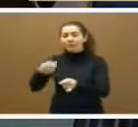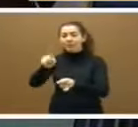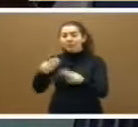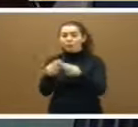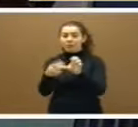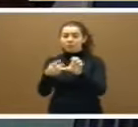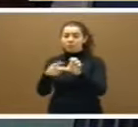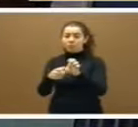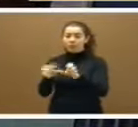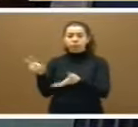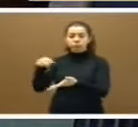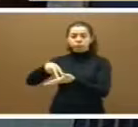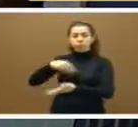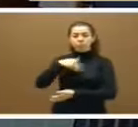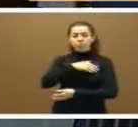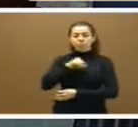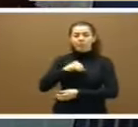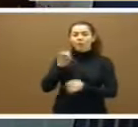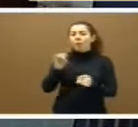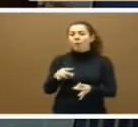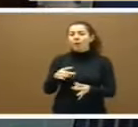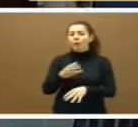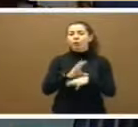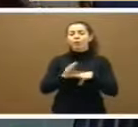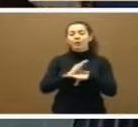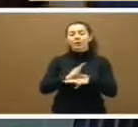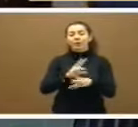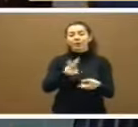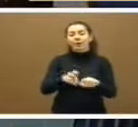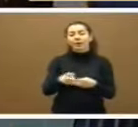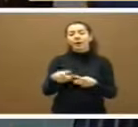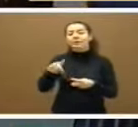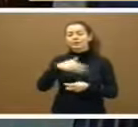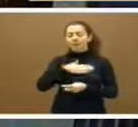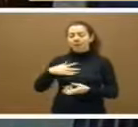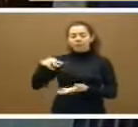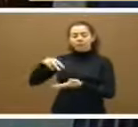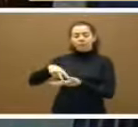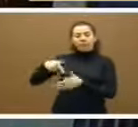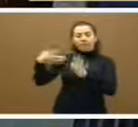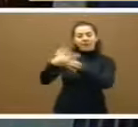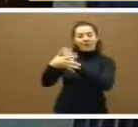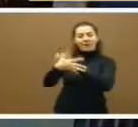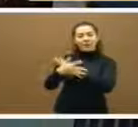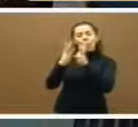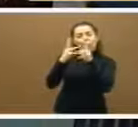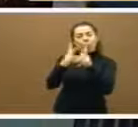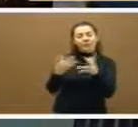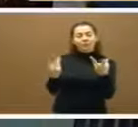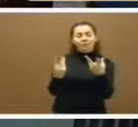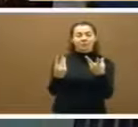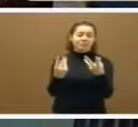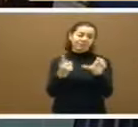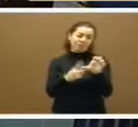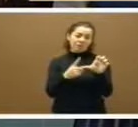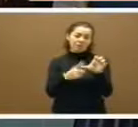propias, como la que ha registrado el consejero de Hacienda, para el próximo Pleno explicar las cuentas de Extremadura. Por lo tanto, no manipulen ustedes la